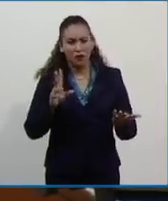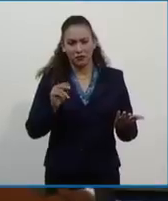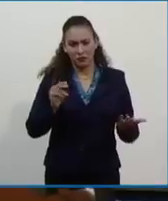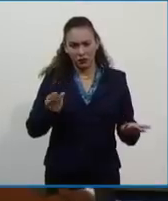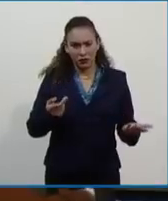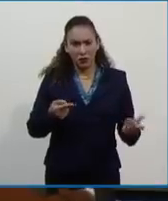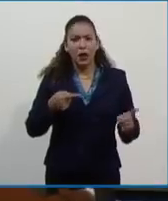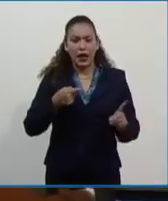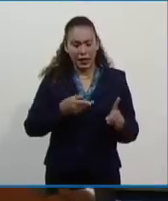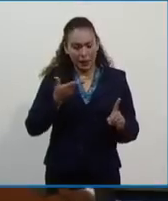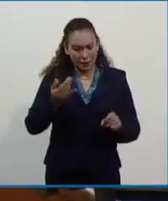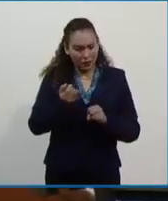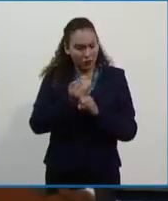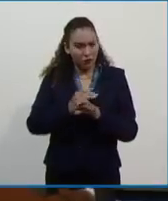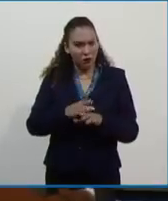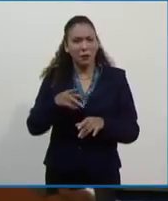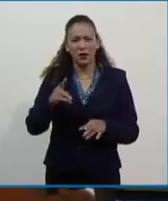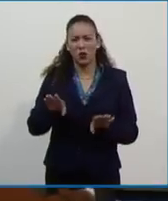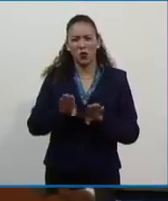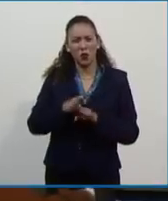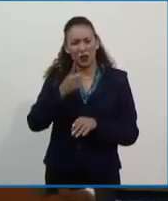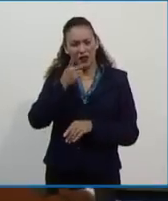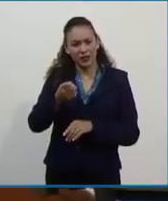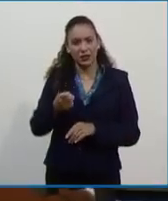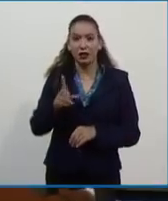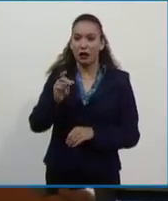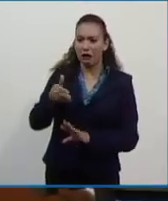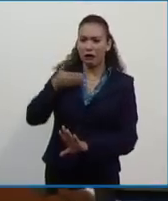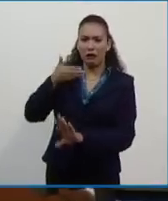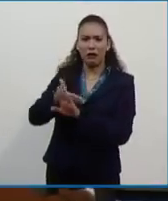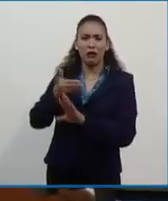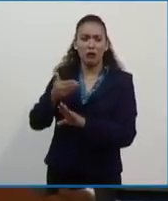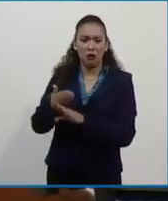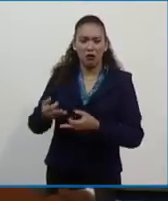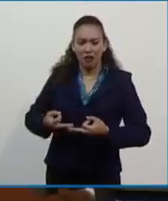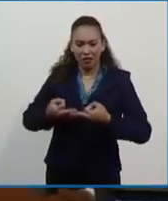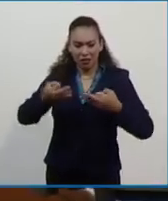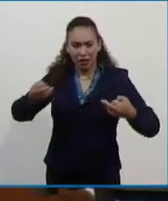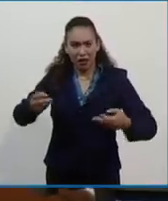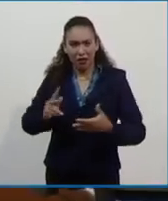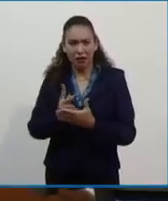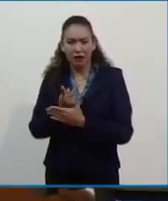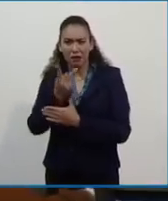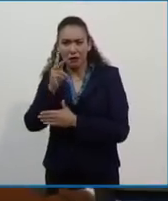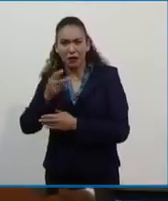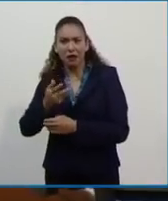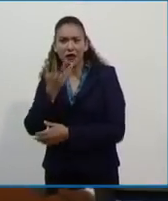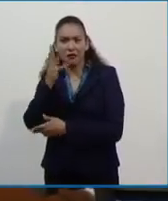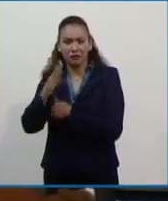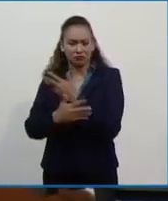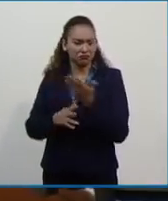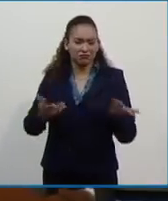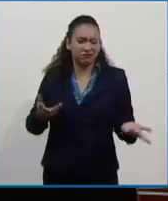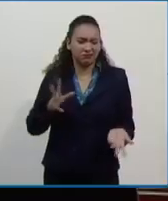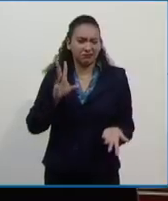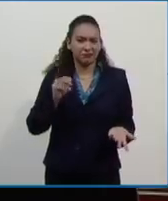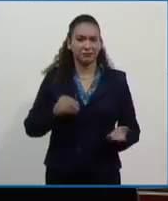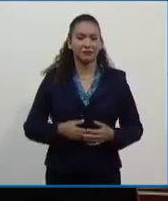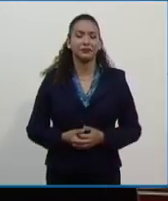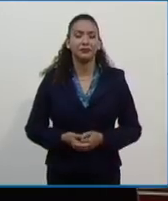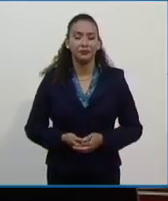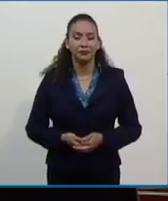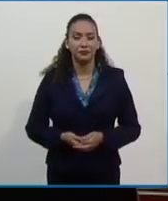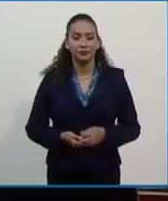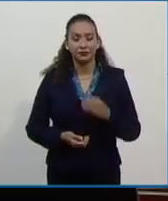respetuosamente cuál es la relación de amenaza o de riesgo con la seguridad nacional. Por